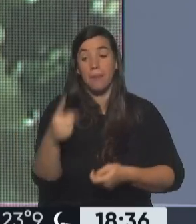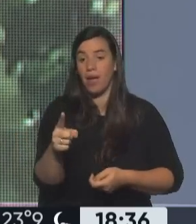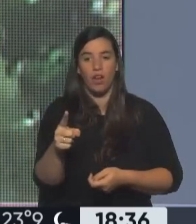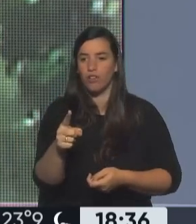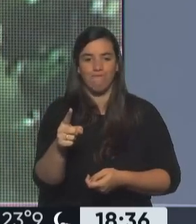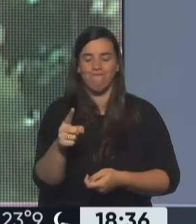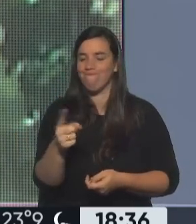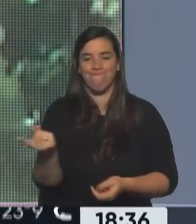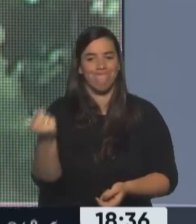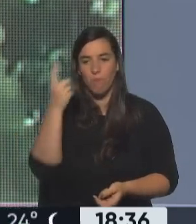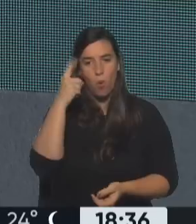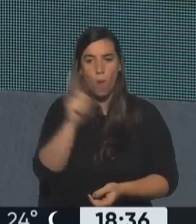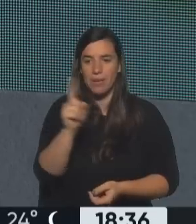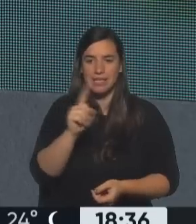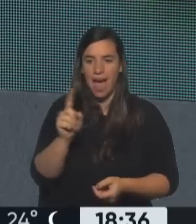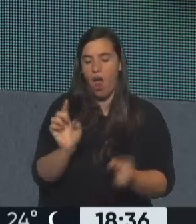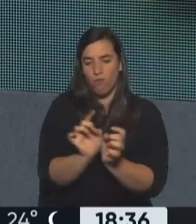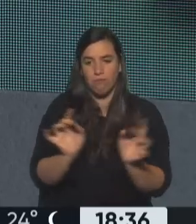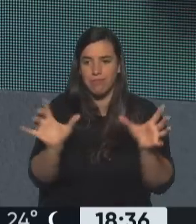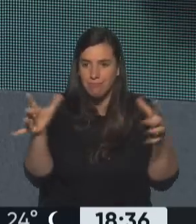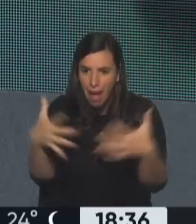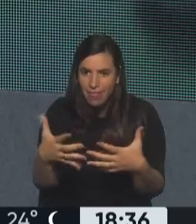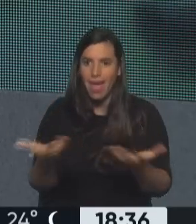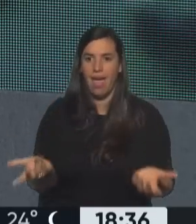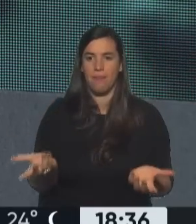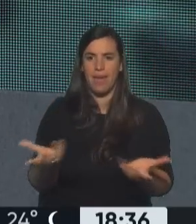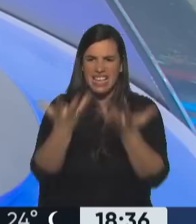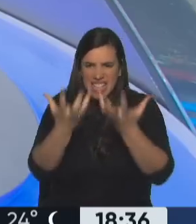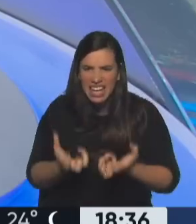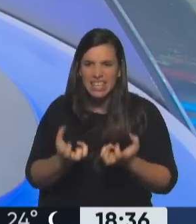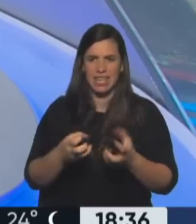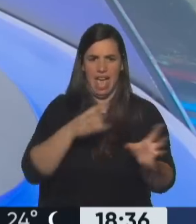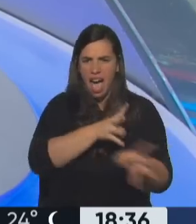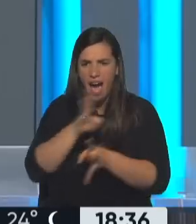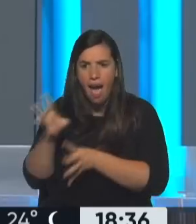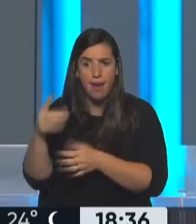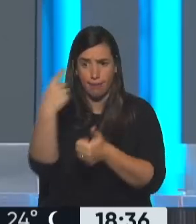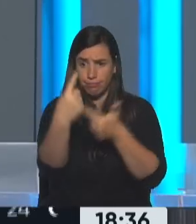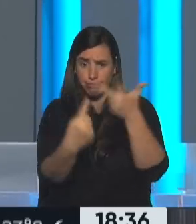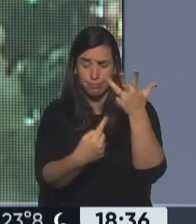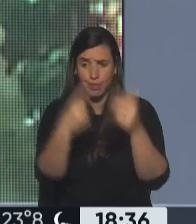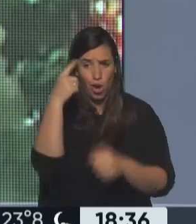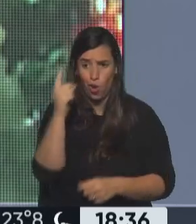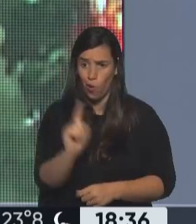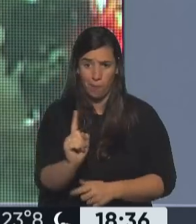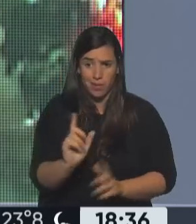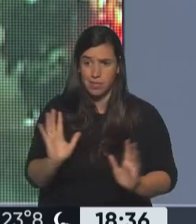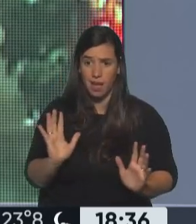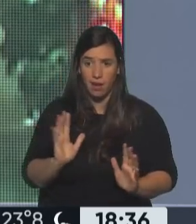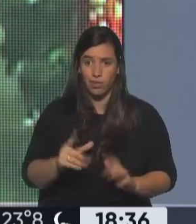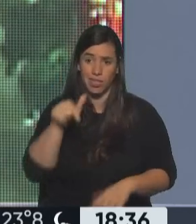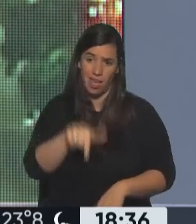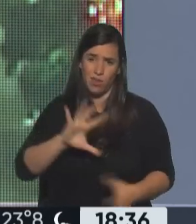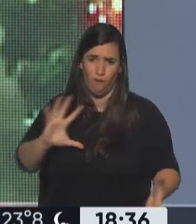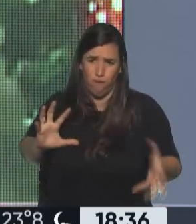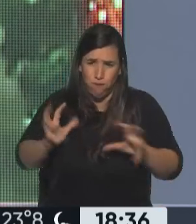fuera. Pandemia, sequía, guerra. Claro. Pandemia, sequía, guerra. Fenómenos ajenos a la economía, pero que afectan. Y claro, esto fue un